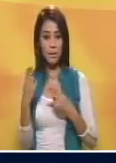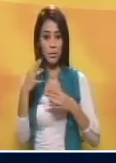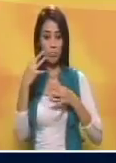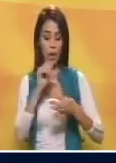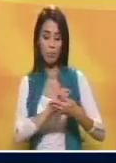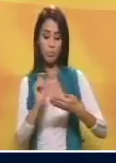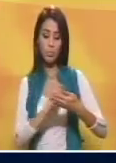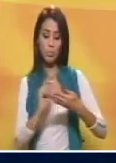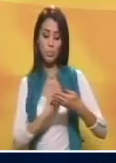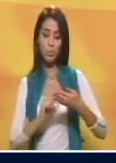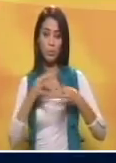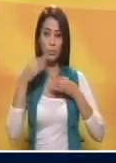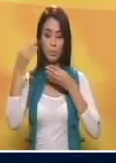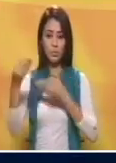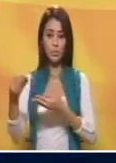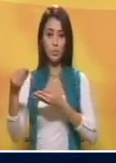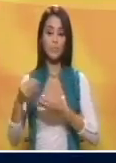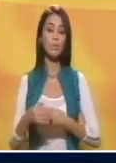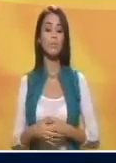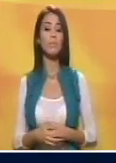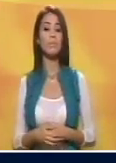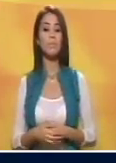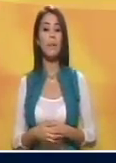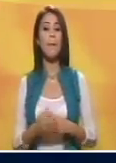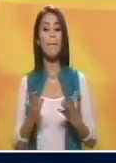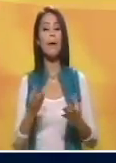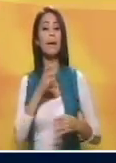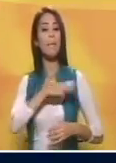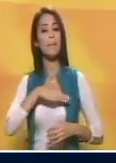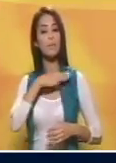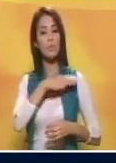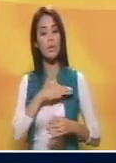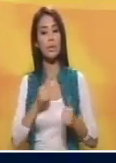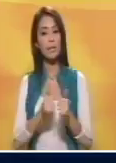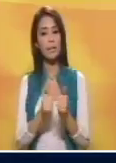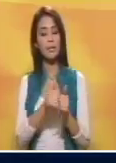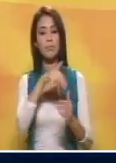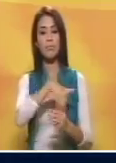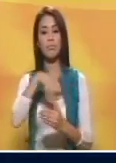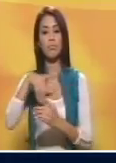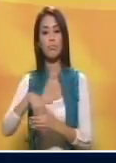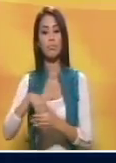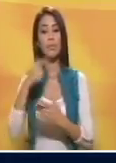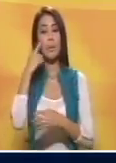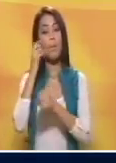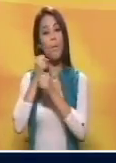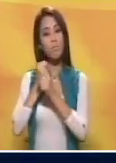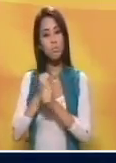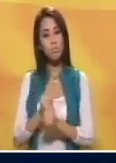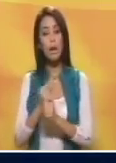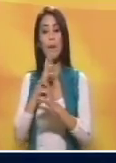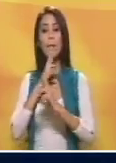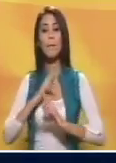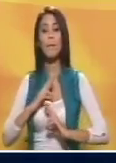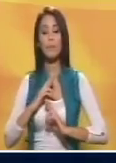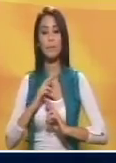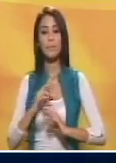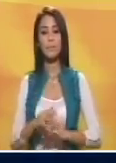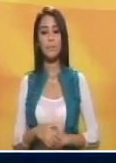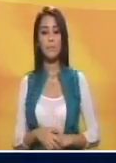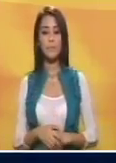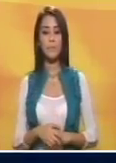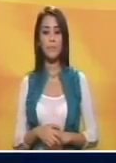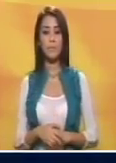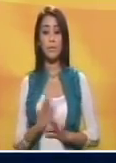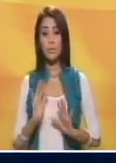para la conformación de misiones electorales. Y estamos esperando las respuestas. Pues bien, hay que